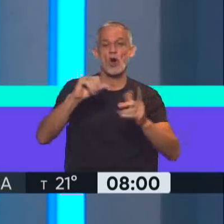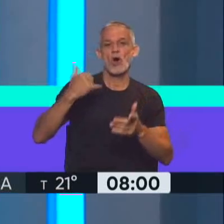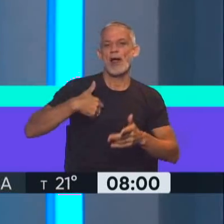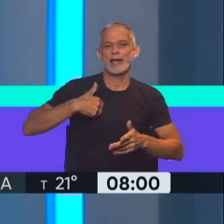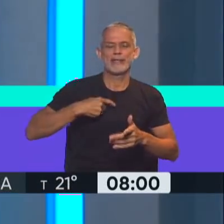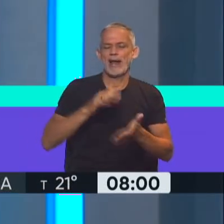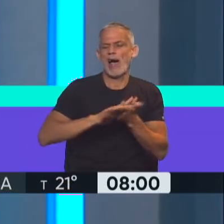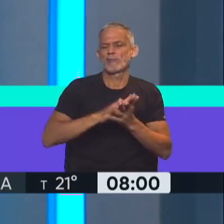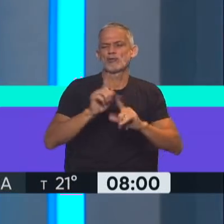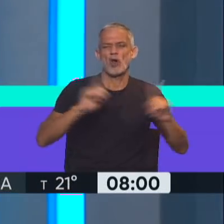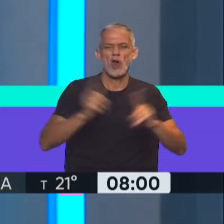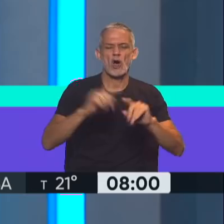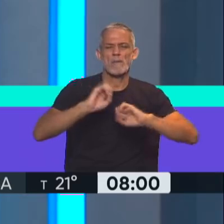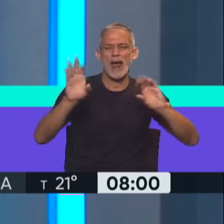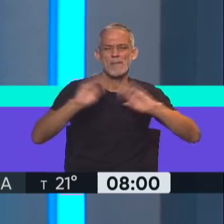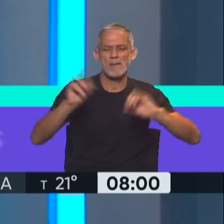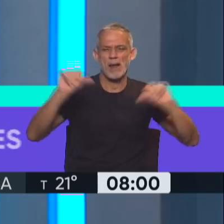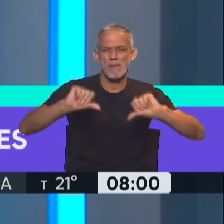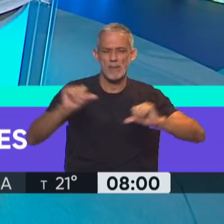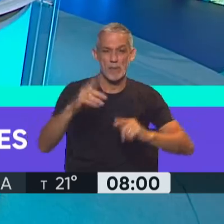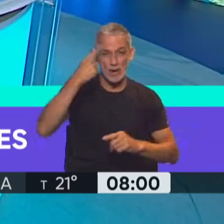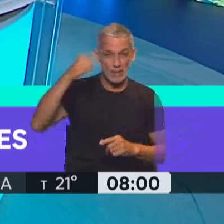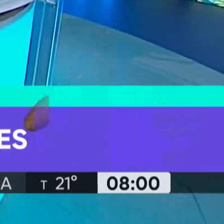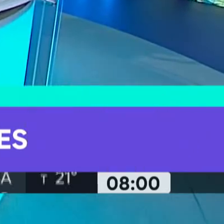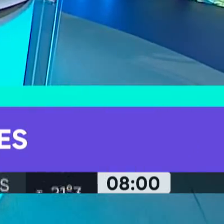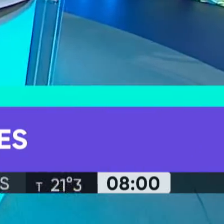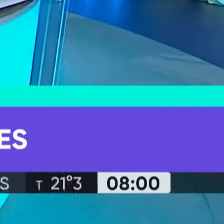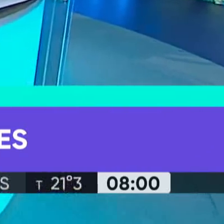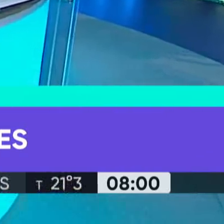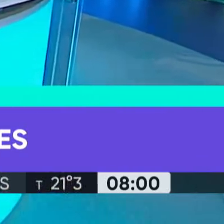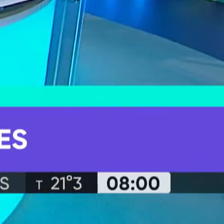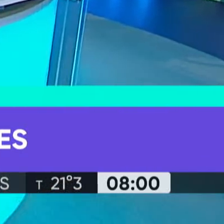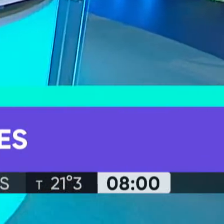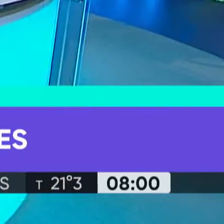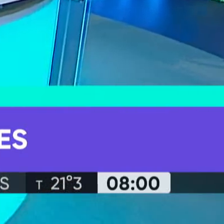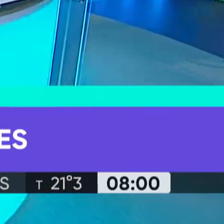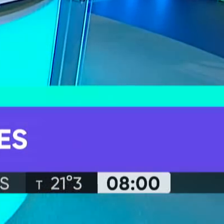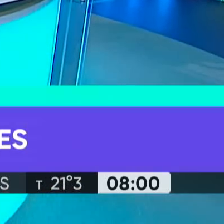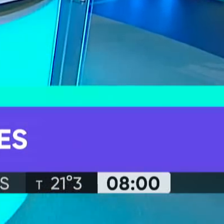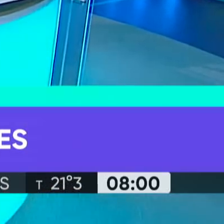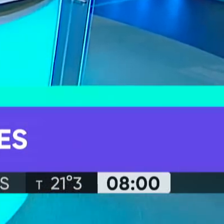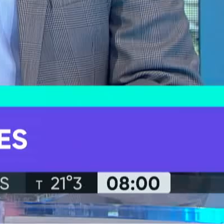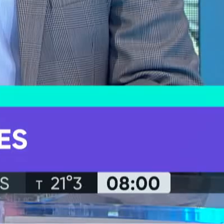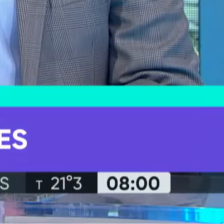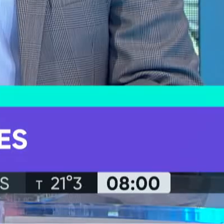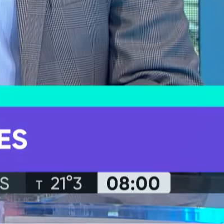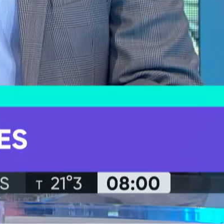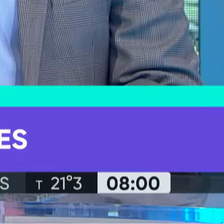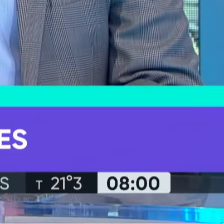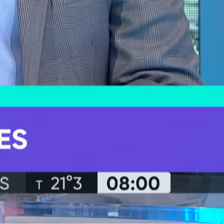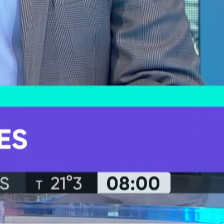más que está todo más que pensamos que va a pasar este año en argentina que te dicen de tu casa matriz como como ven a la argentina